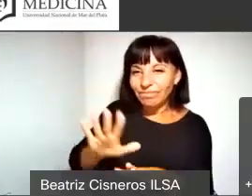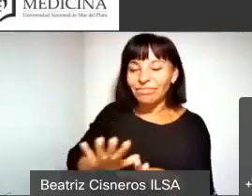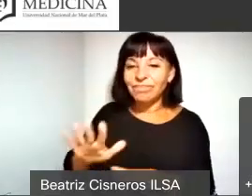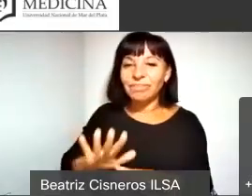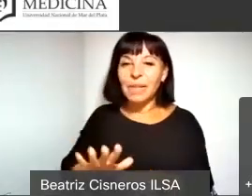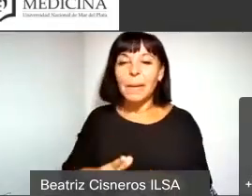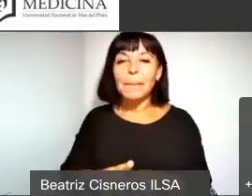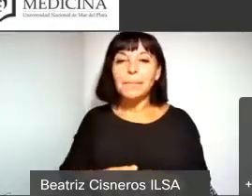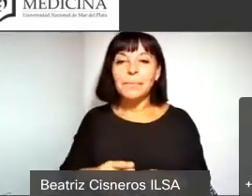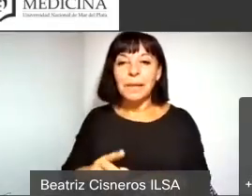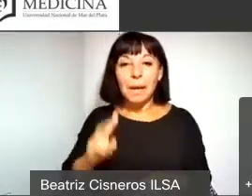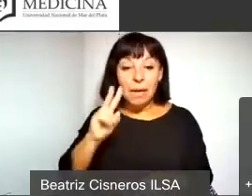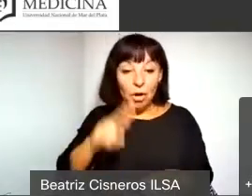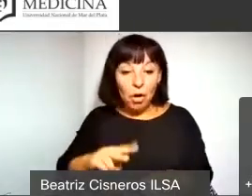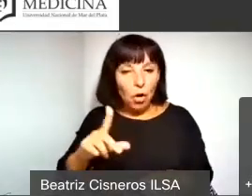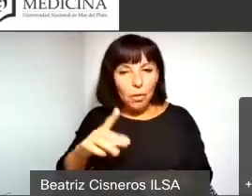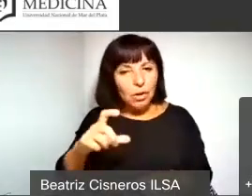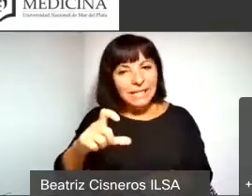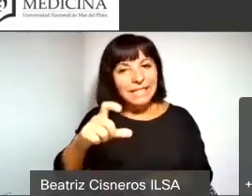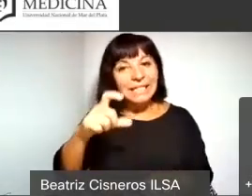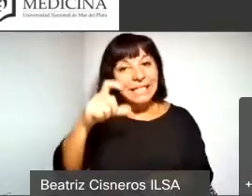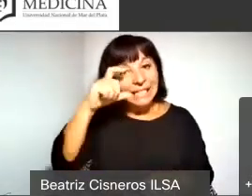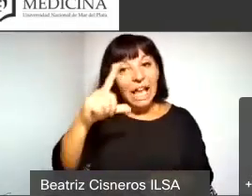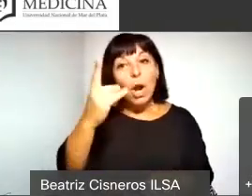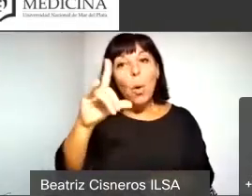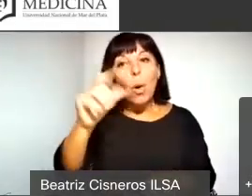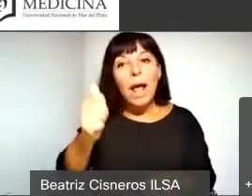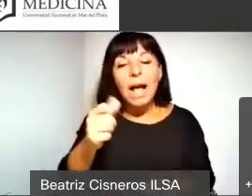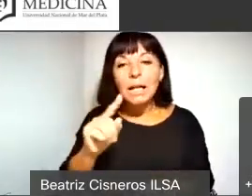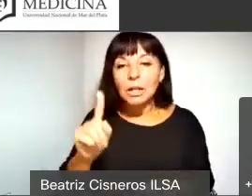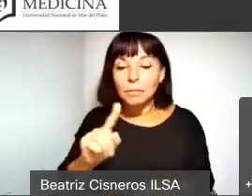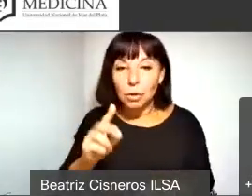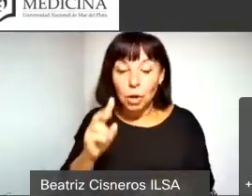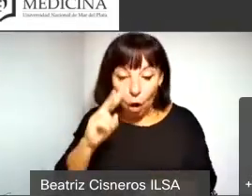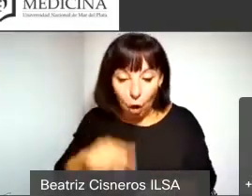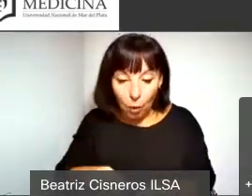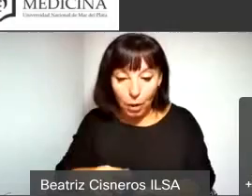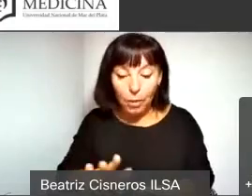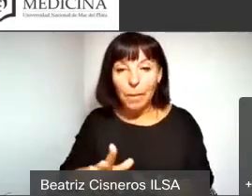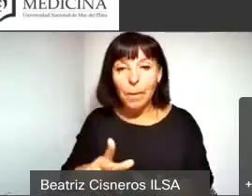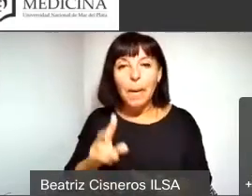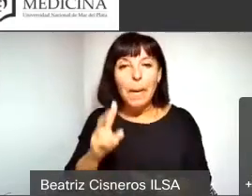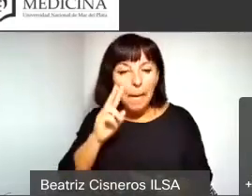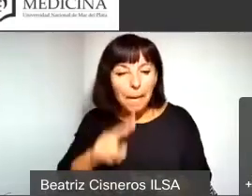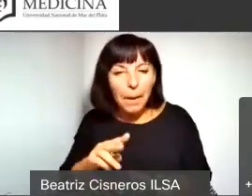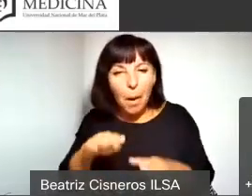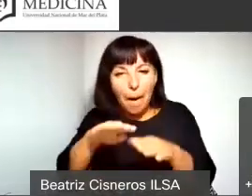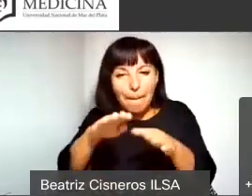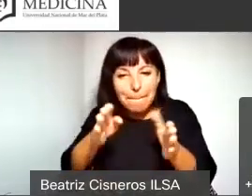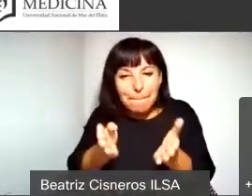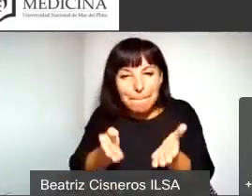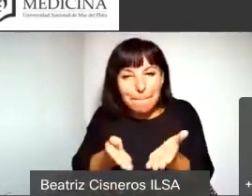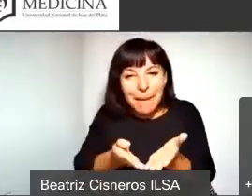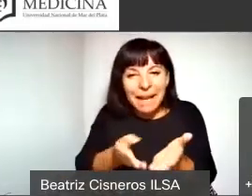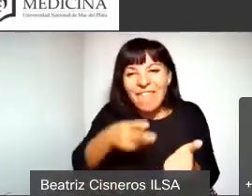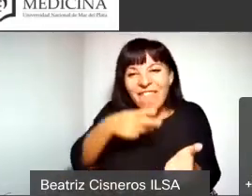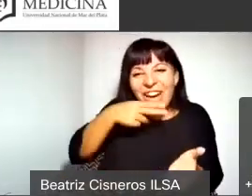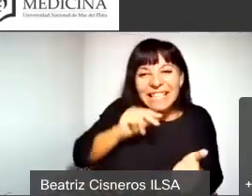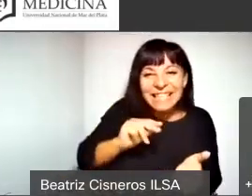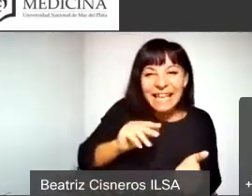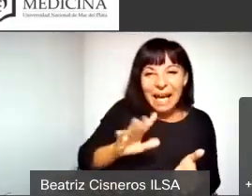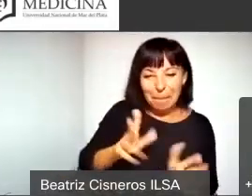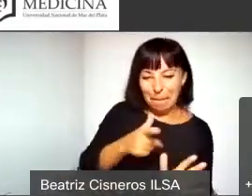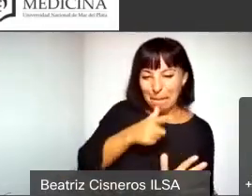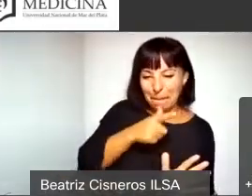celulosa, no vio las células, porque una vez que mueren las células vegetales, lo que se conserva son las paredes celulares que están constituidas